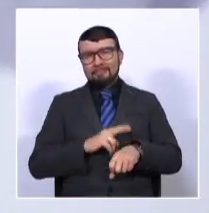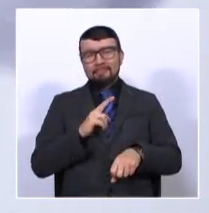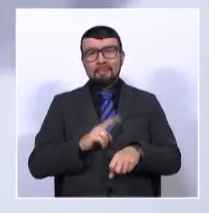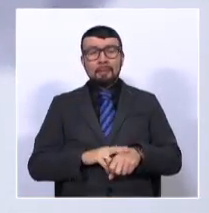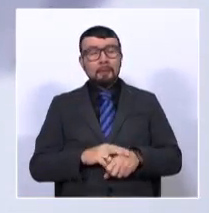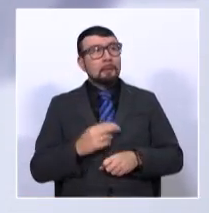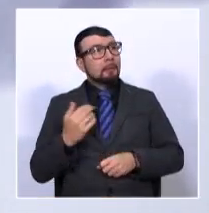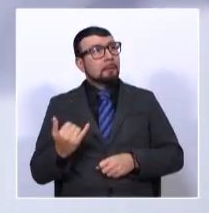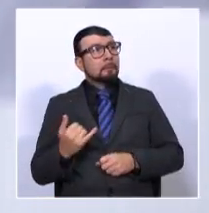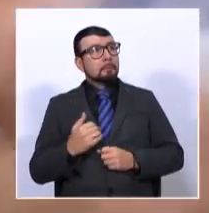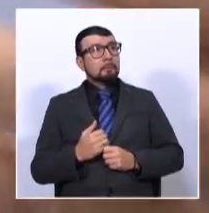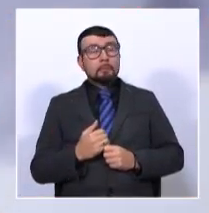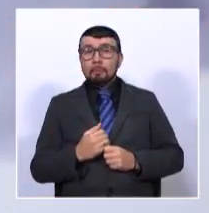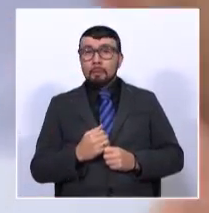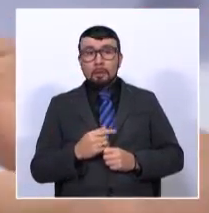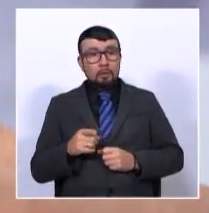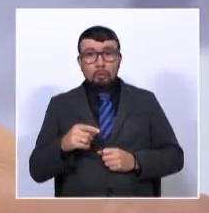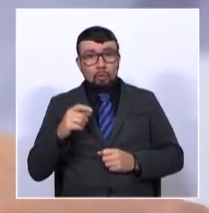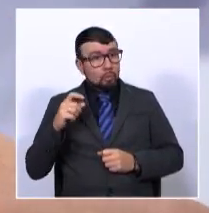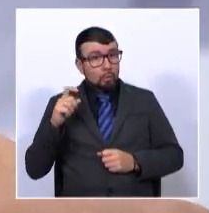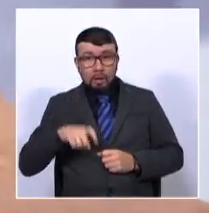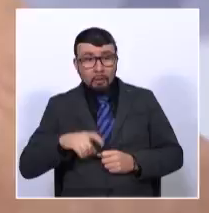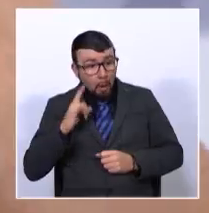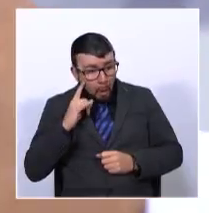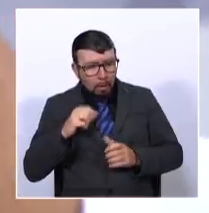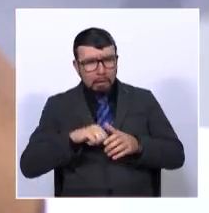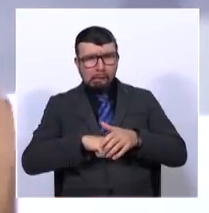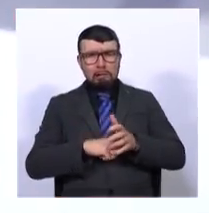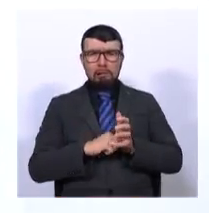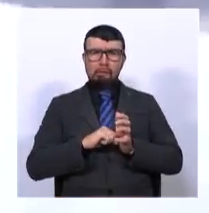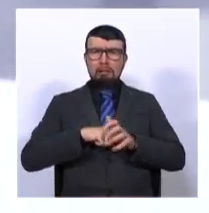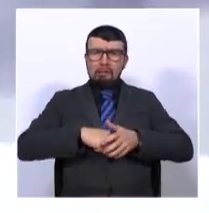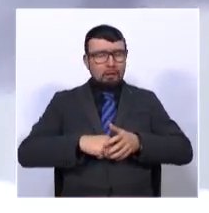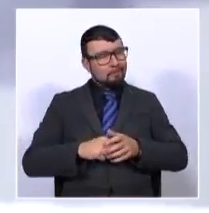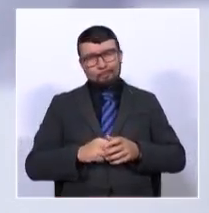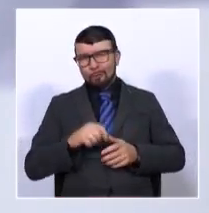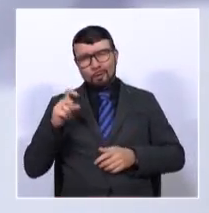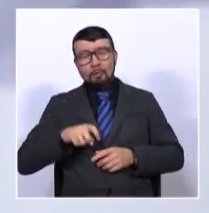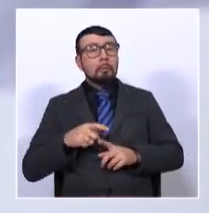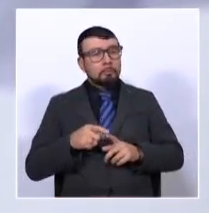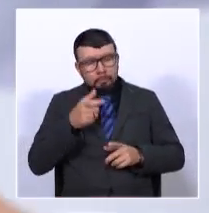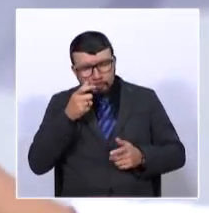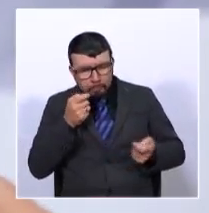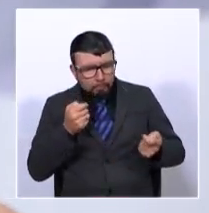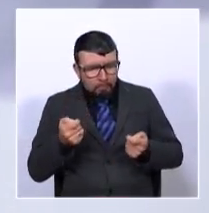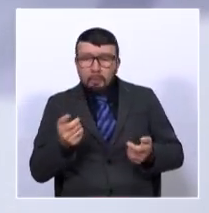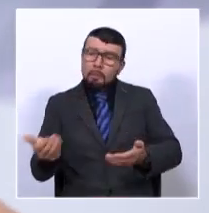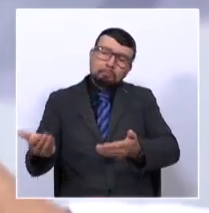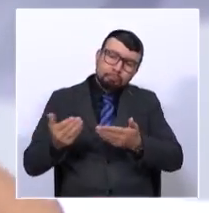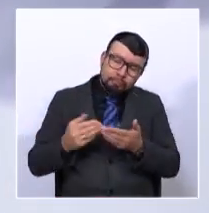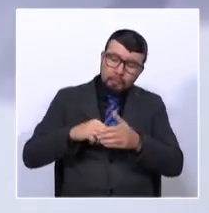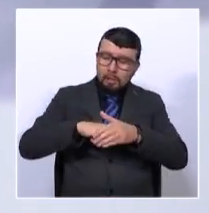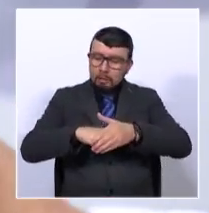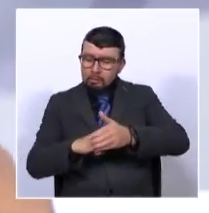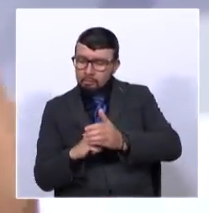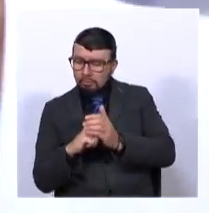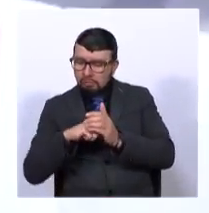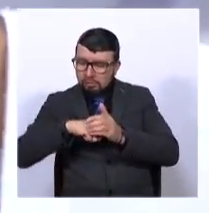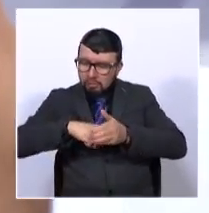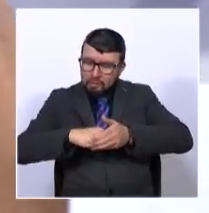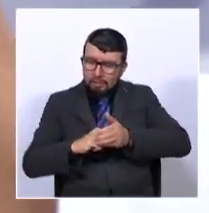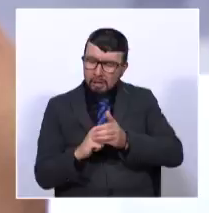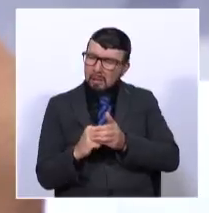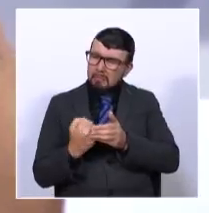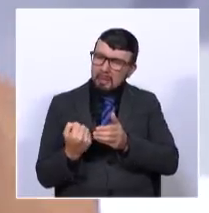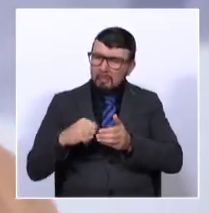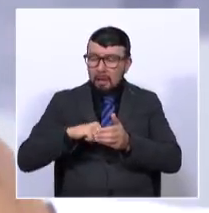lubricante. No debe sonar la articulación. Entonces, nosotros evaluamos la parte mecánica, la estructura, cómo está el